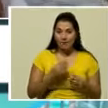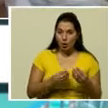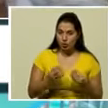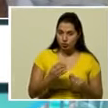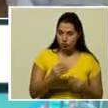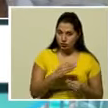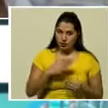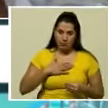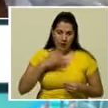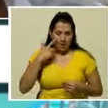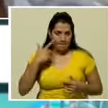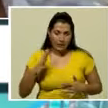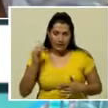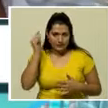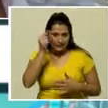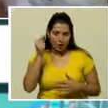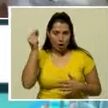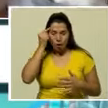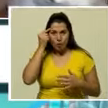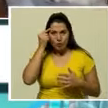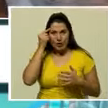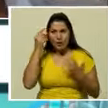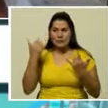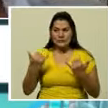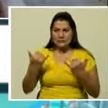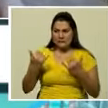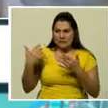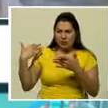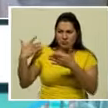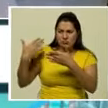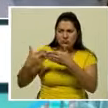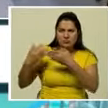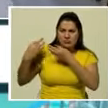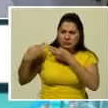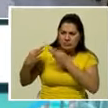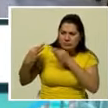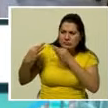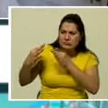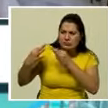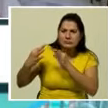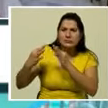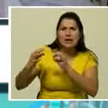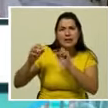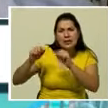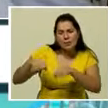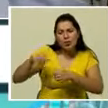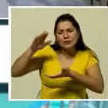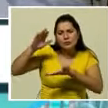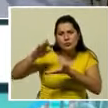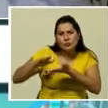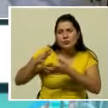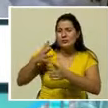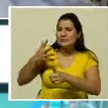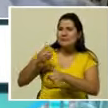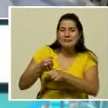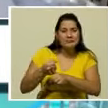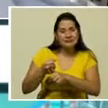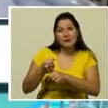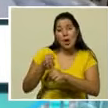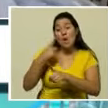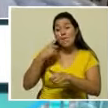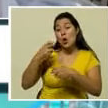parece que el Estado o el gobierno ha estado tratando de minimizar el impacto de